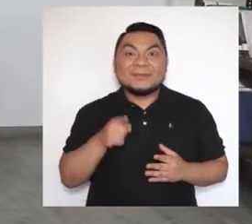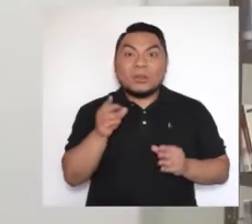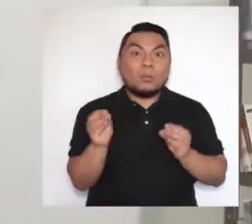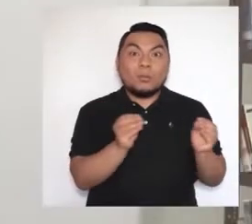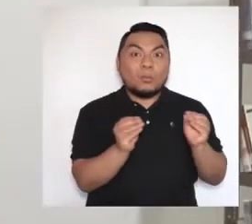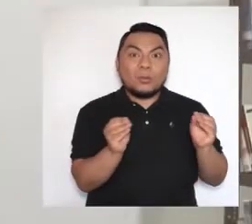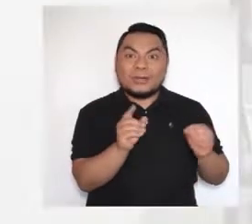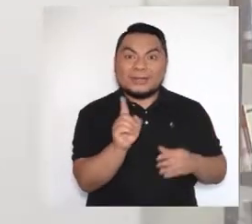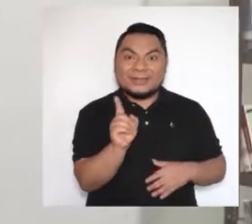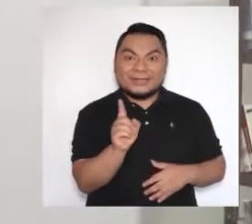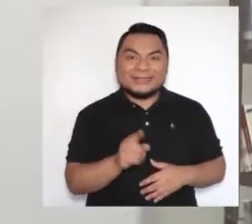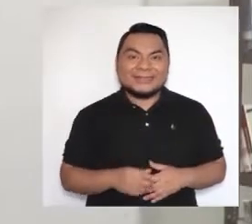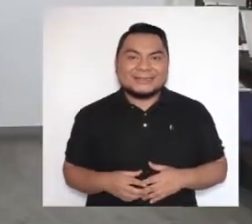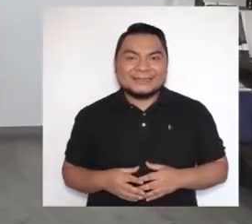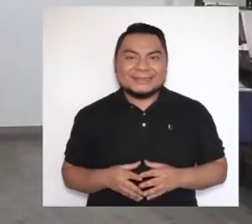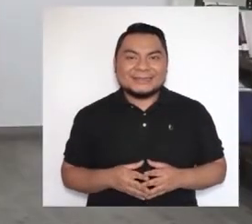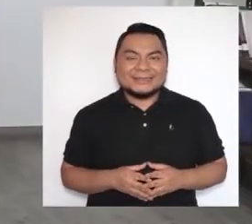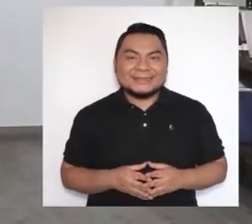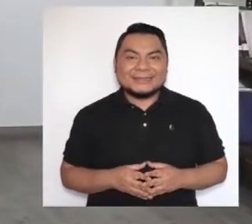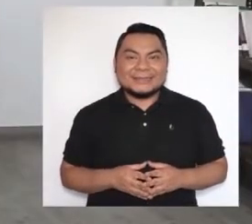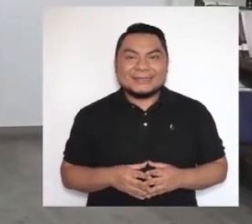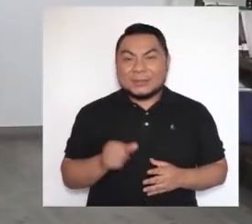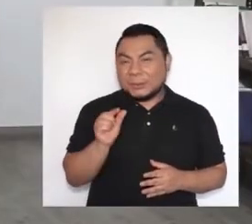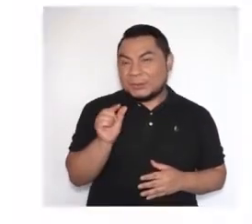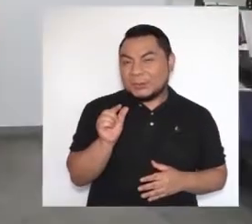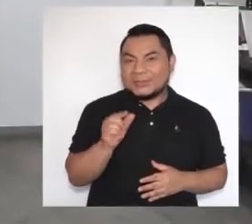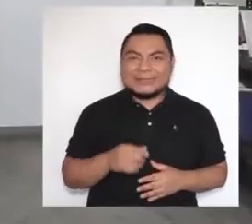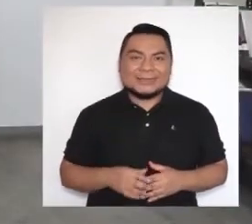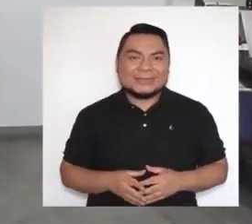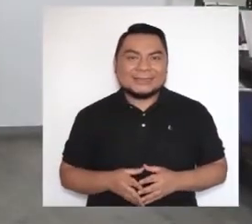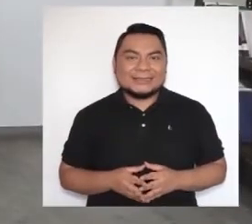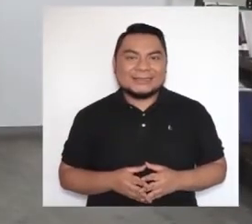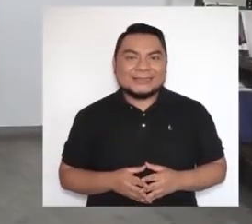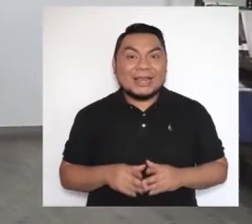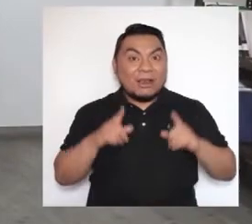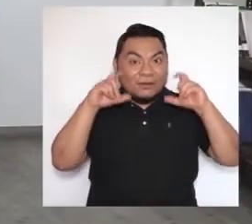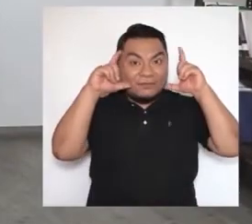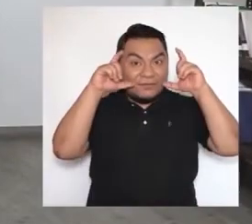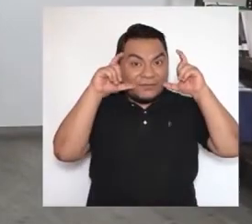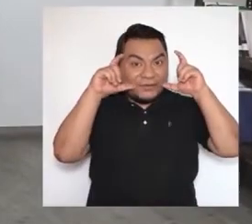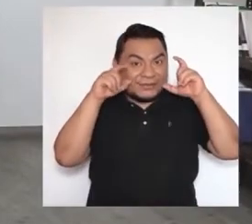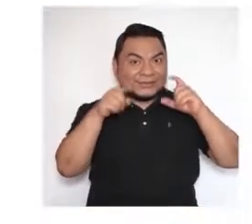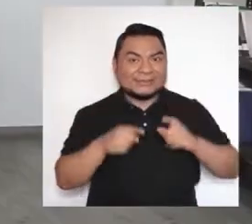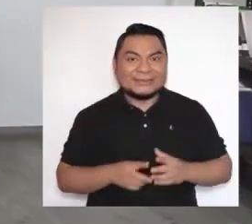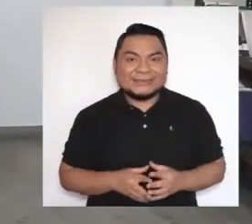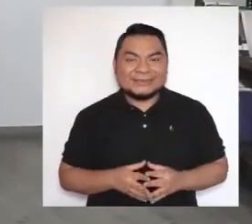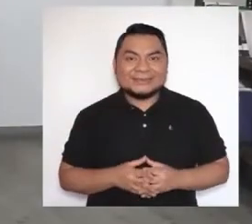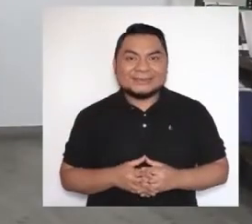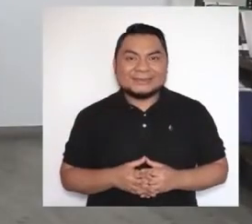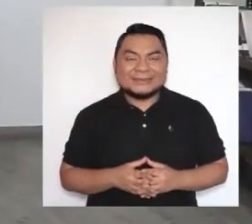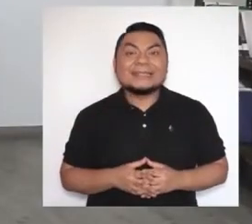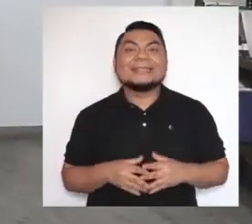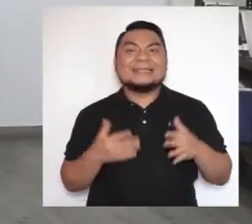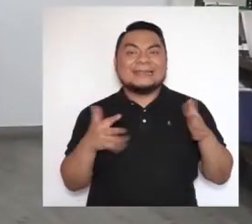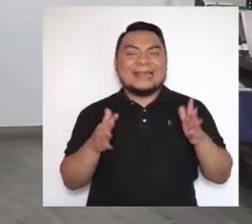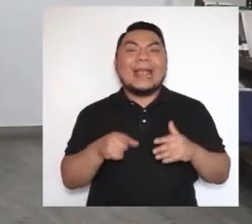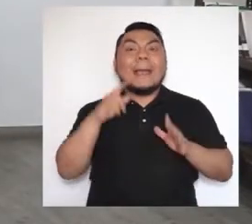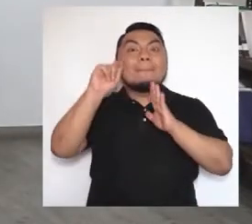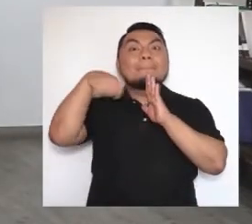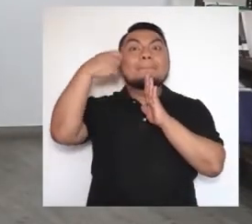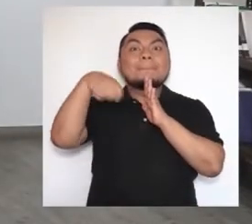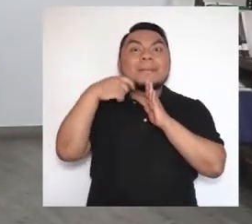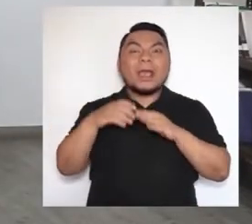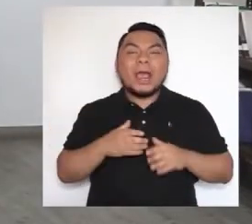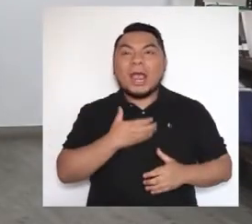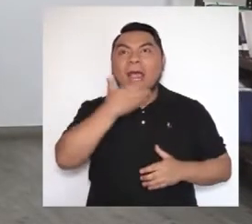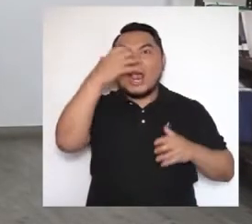¡No se muevan! ¡Un ratito! Es una foto. Ahora sí,